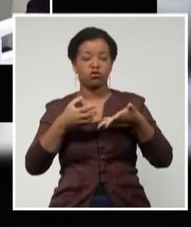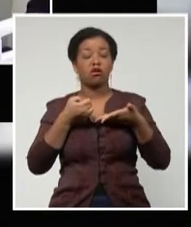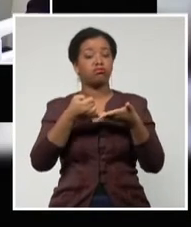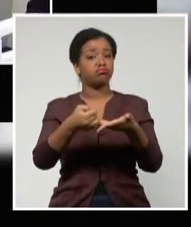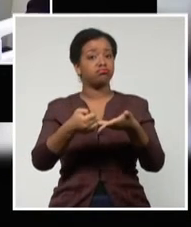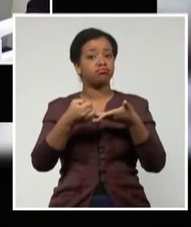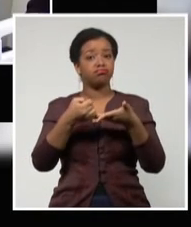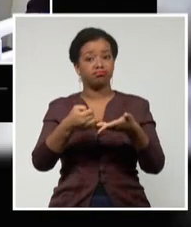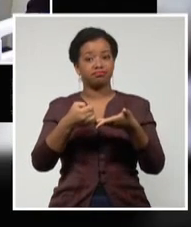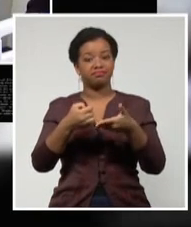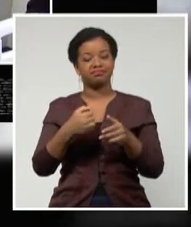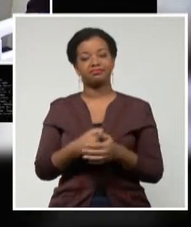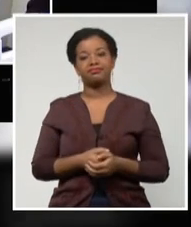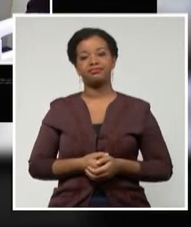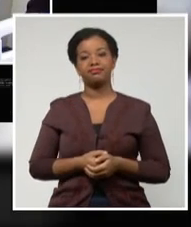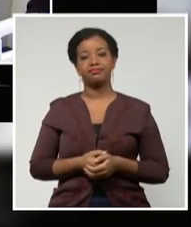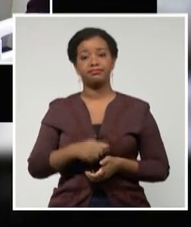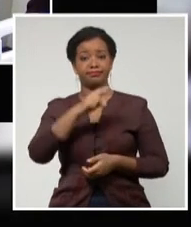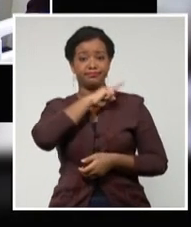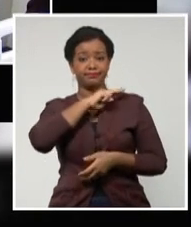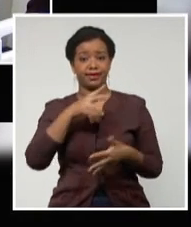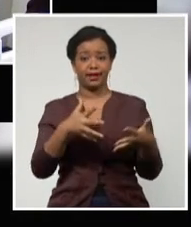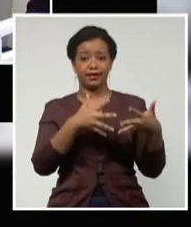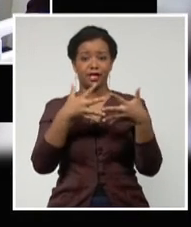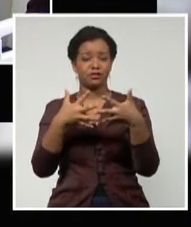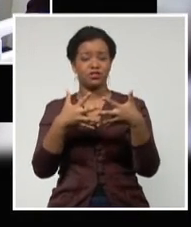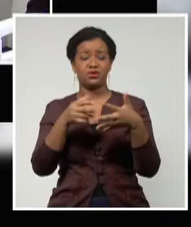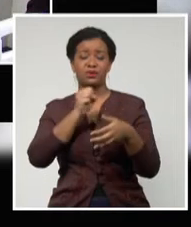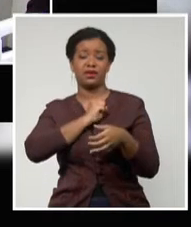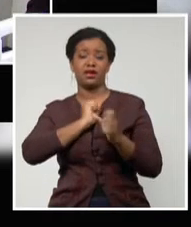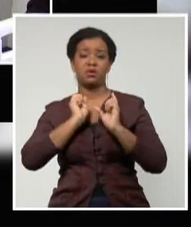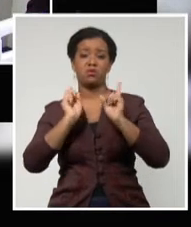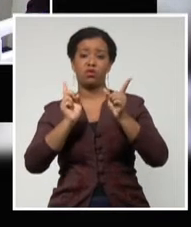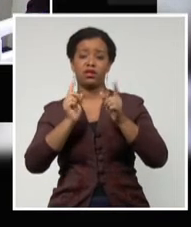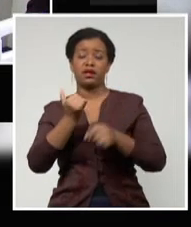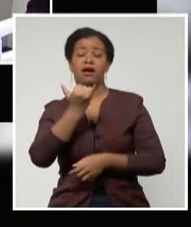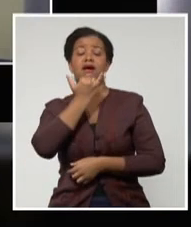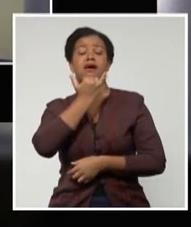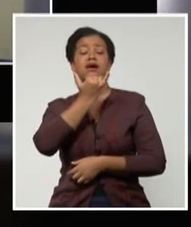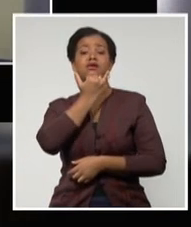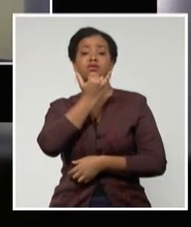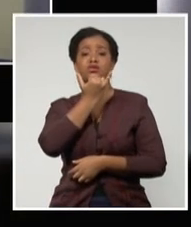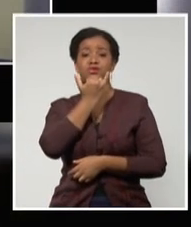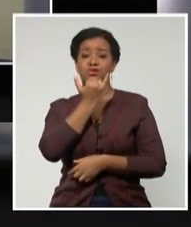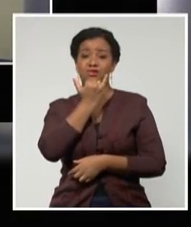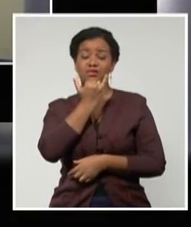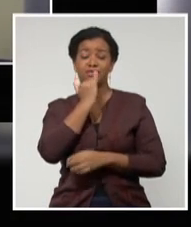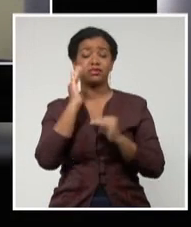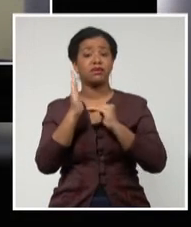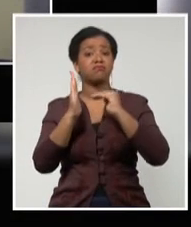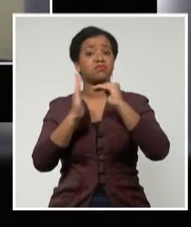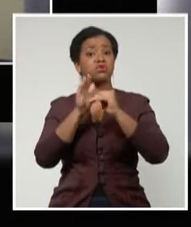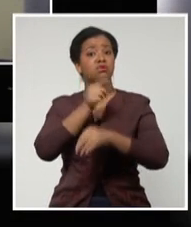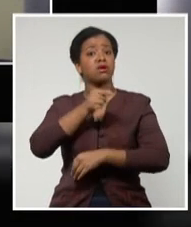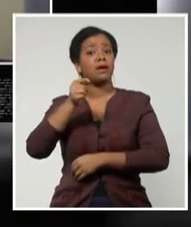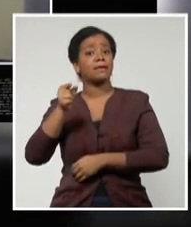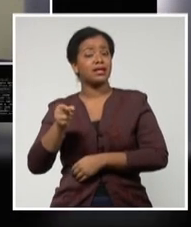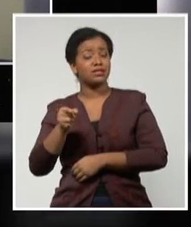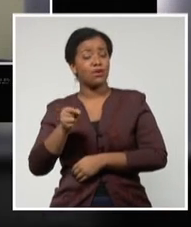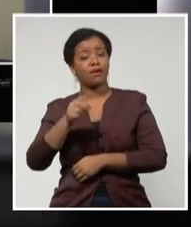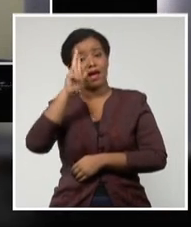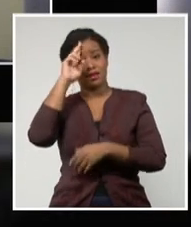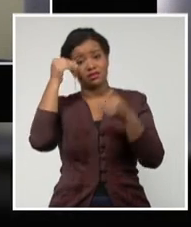Mientras la administración norteamericana solo persigue fines políticos y pone en riesgo el acceso de decenas de millones de personas a los servicios de